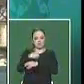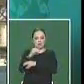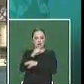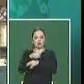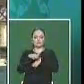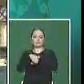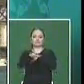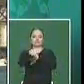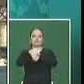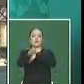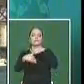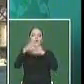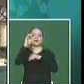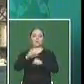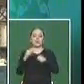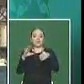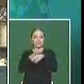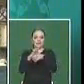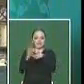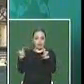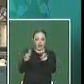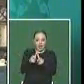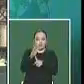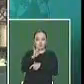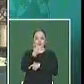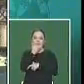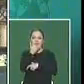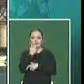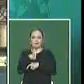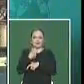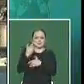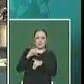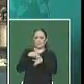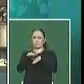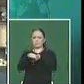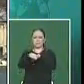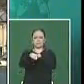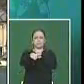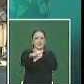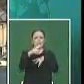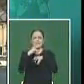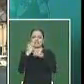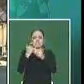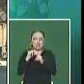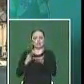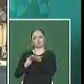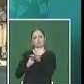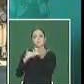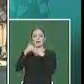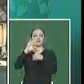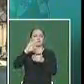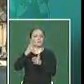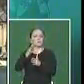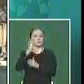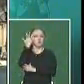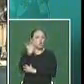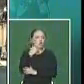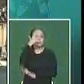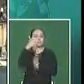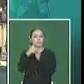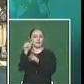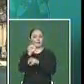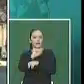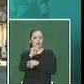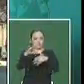a haber menos taxis y va a haber menos contaminación. Con esta medida desaparecen más o menos 5 mil taxis diarios de las vías,